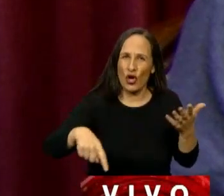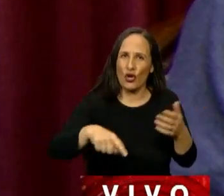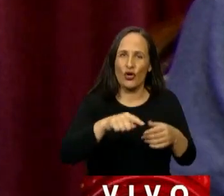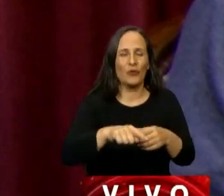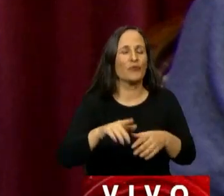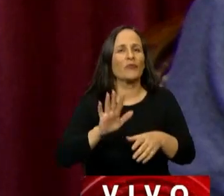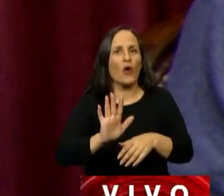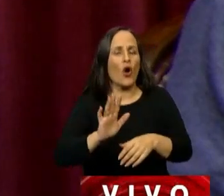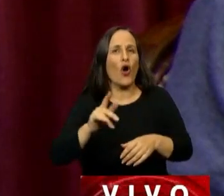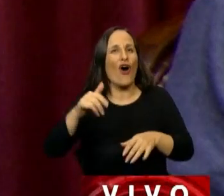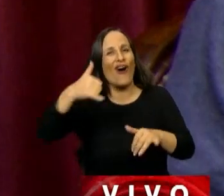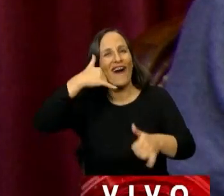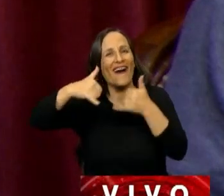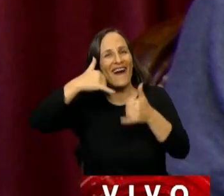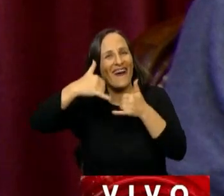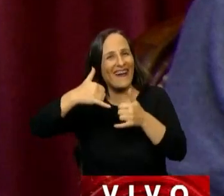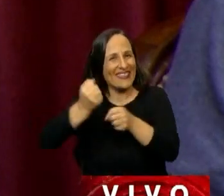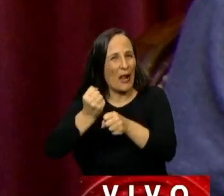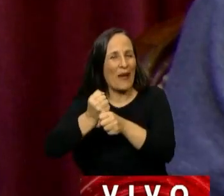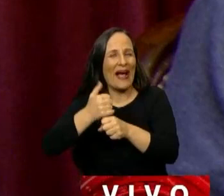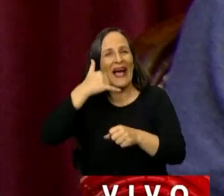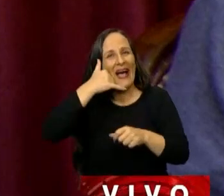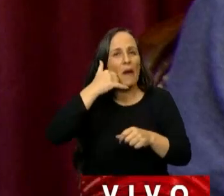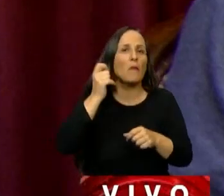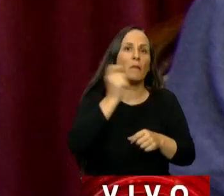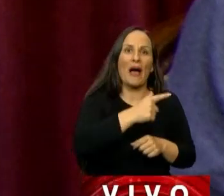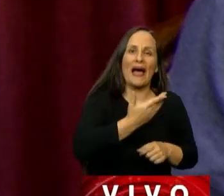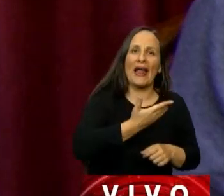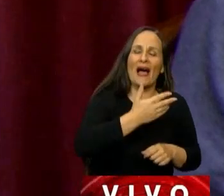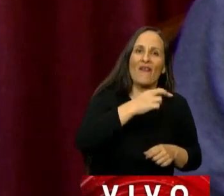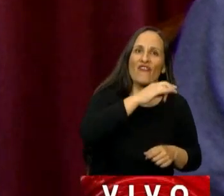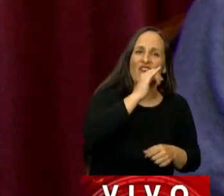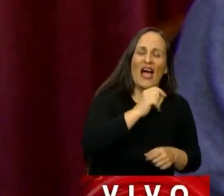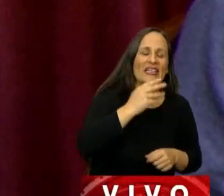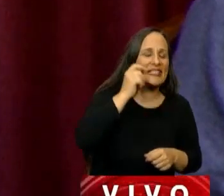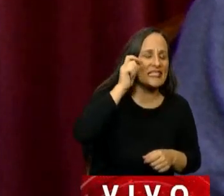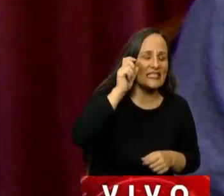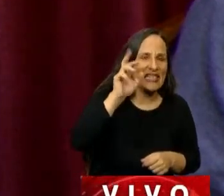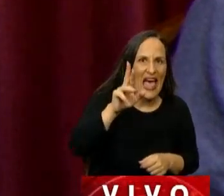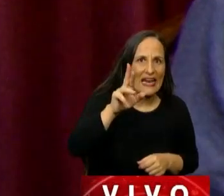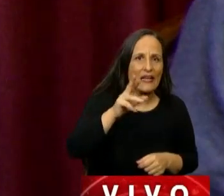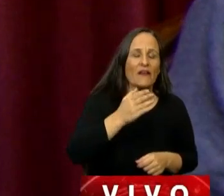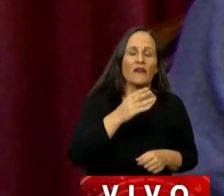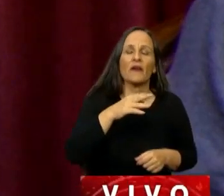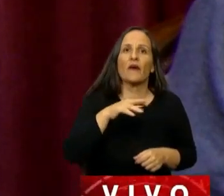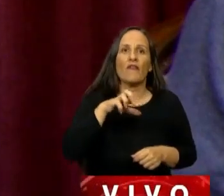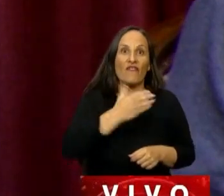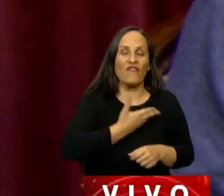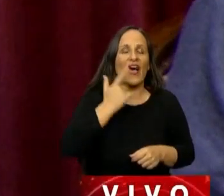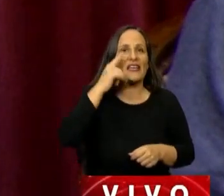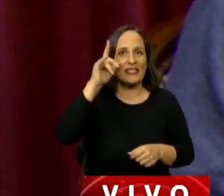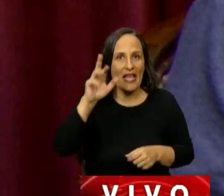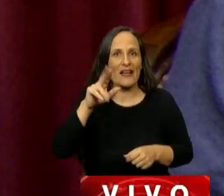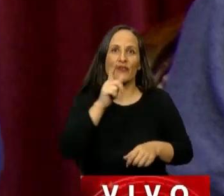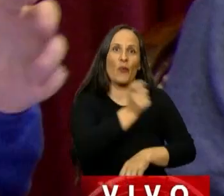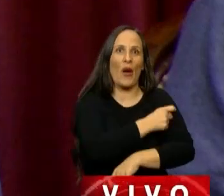en call center, ¿no?, por ejemplo, call center que trabajan para Pfizer, ¿no?, que se llenaron los bolsillos con